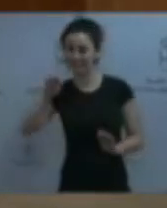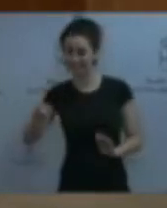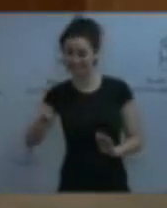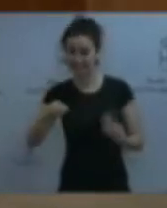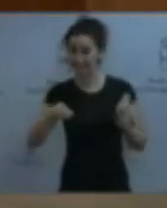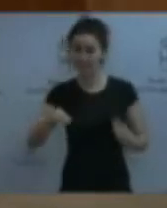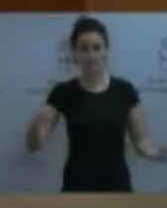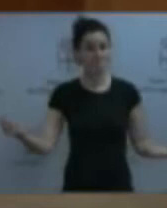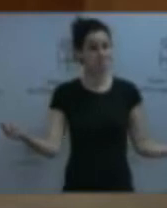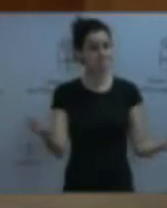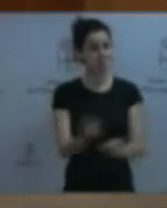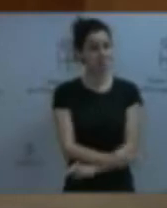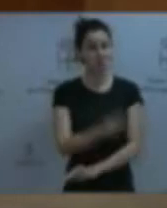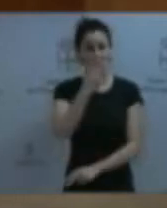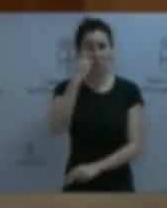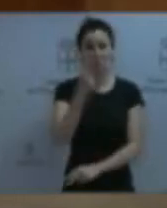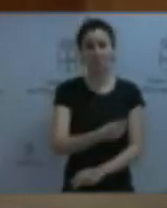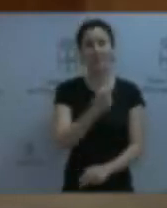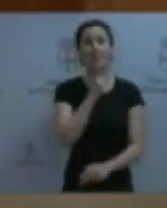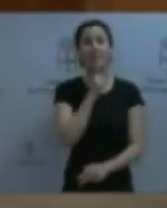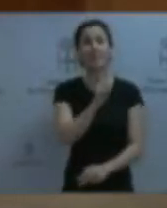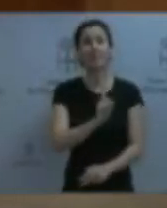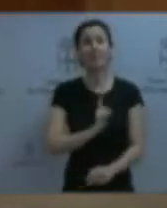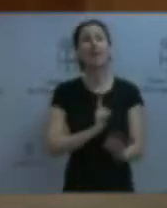me nombra para contestarme, pero que no aplica.